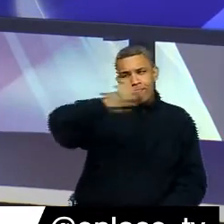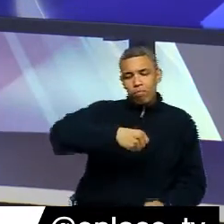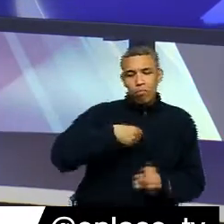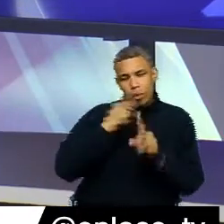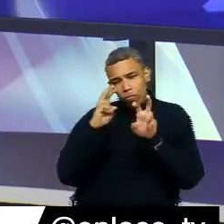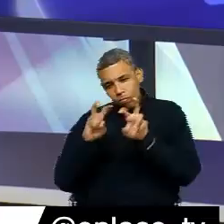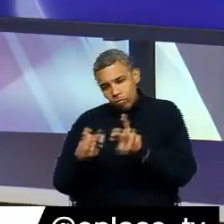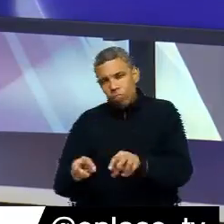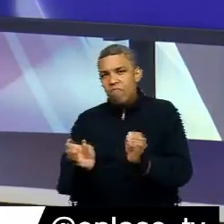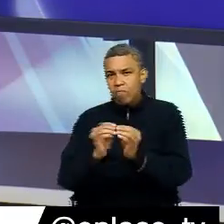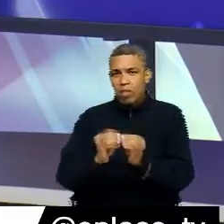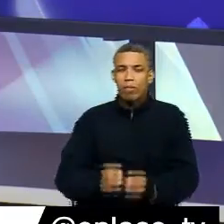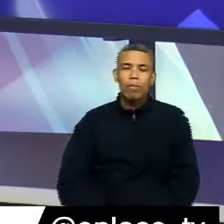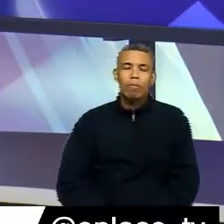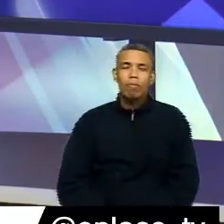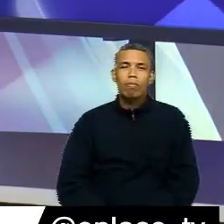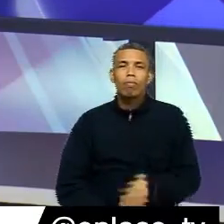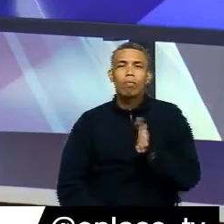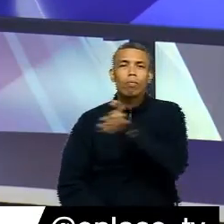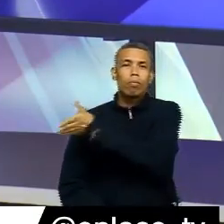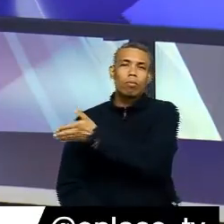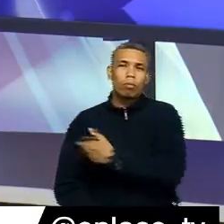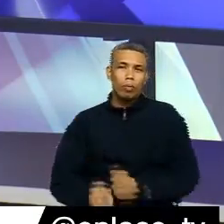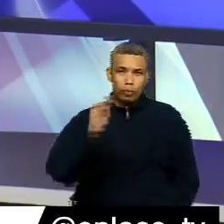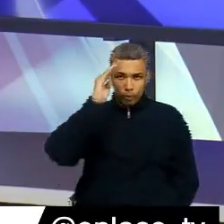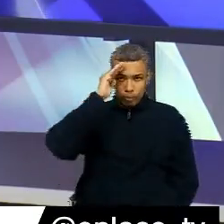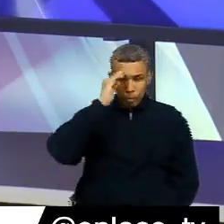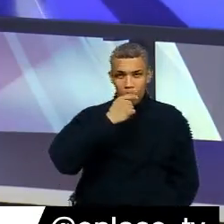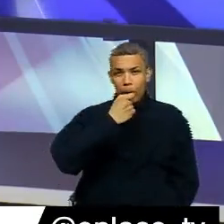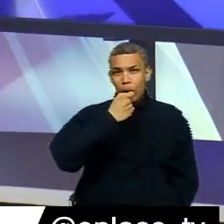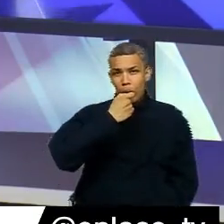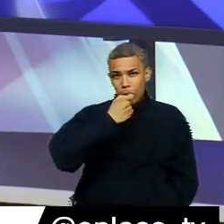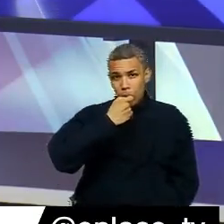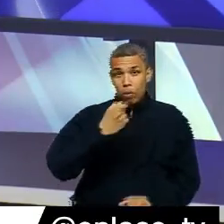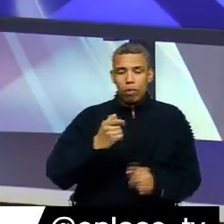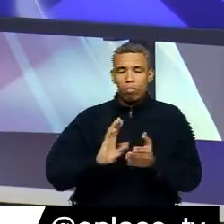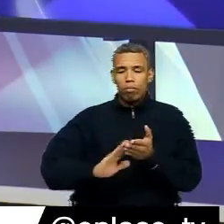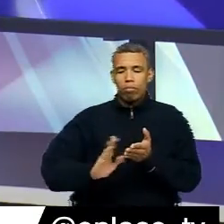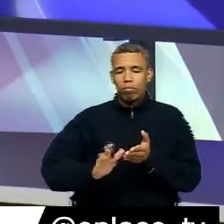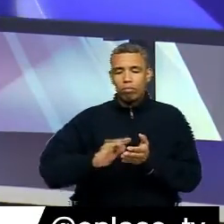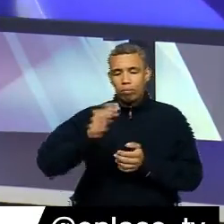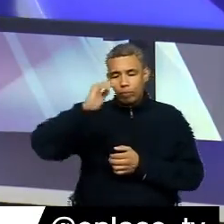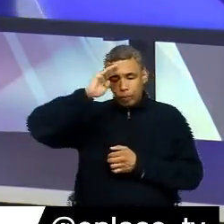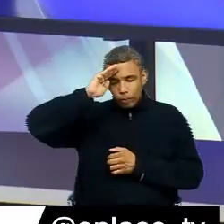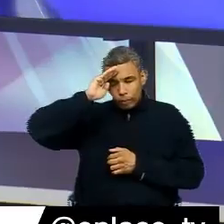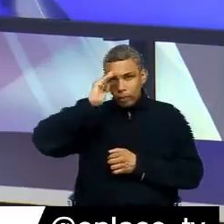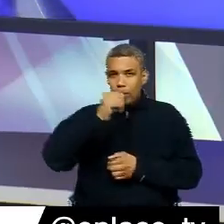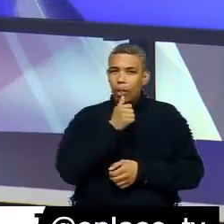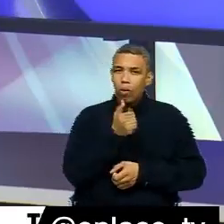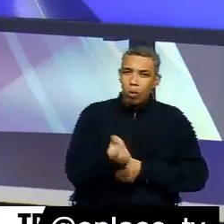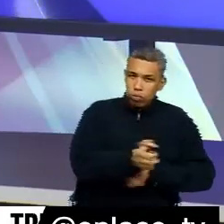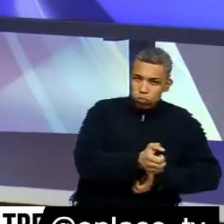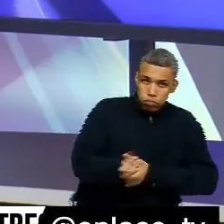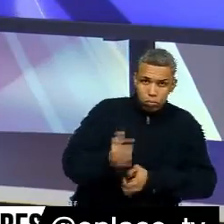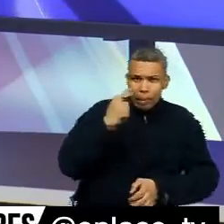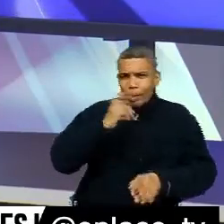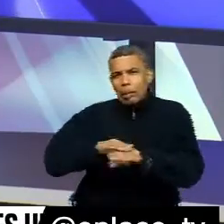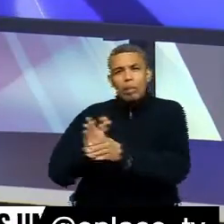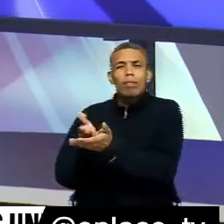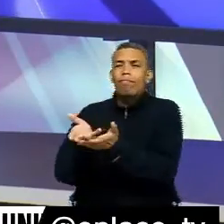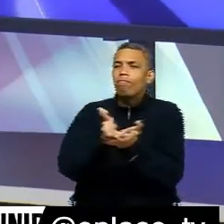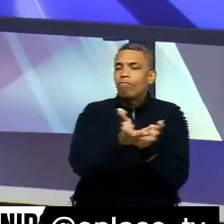En otras noticias, bomberos de Barranca Bermeja realizan campaña para evitar que hayan quemados en la ciudad en esta época de fin de año. Hoy visitaron las